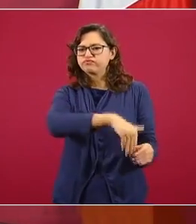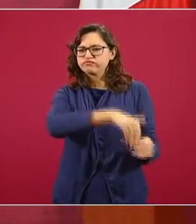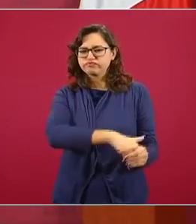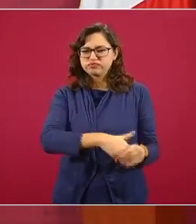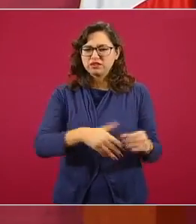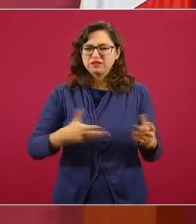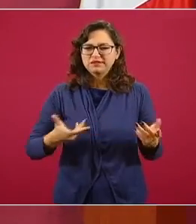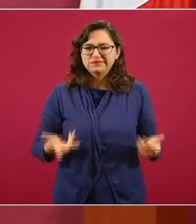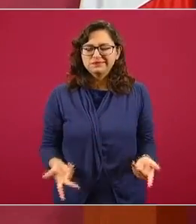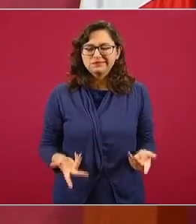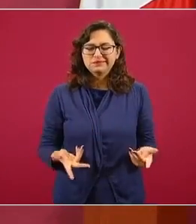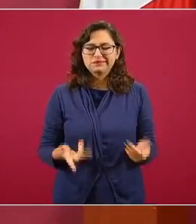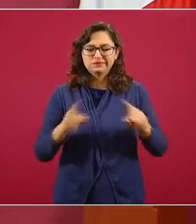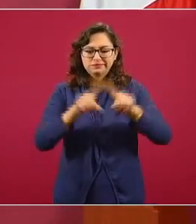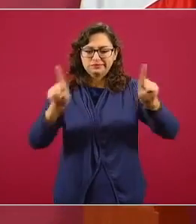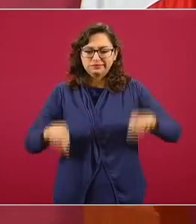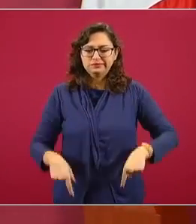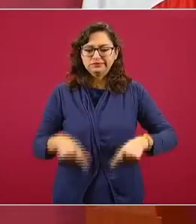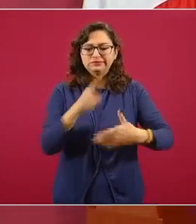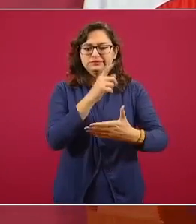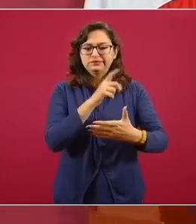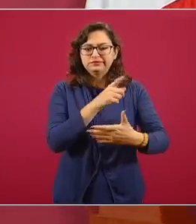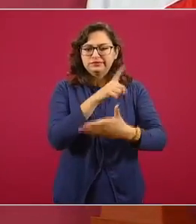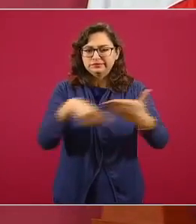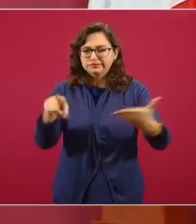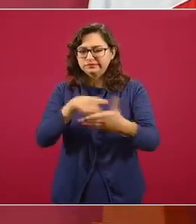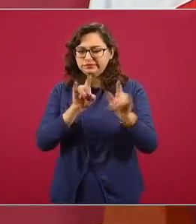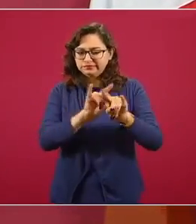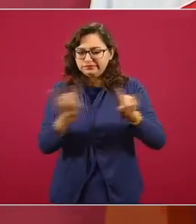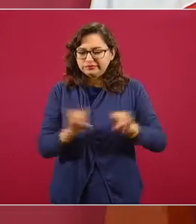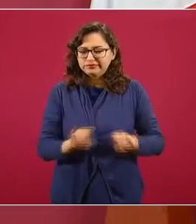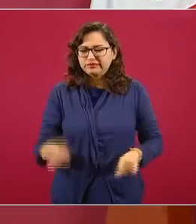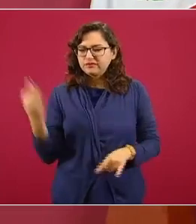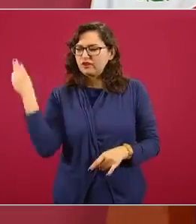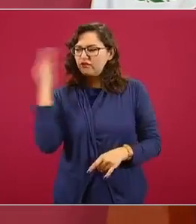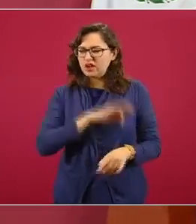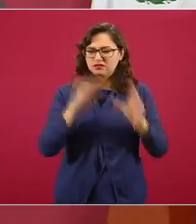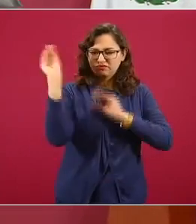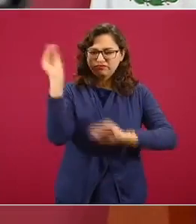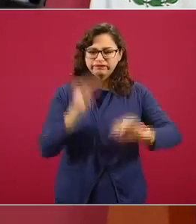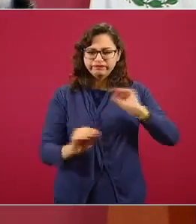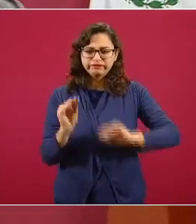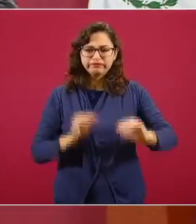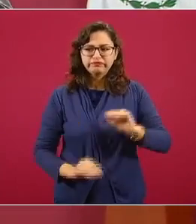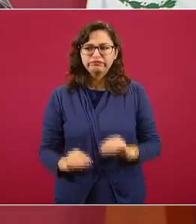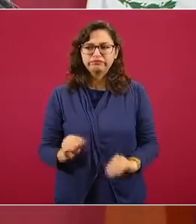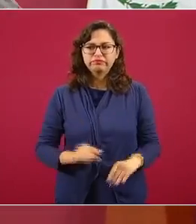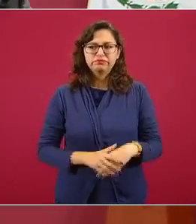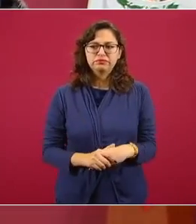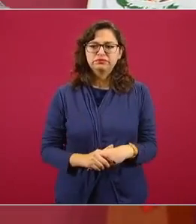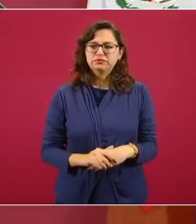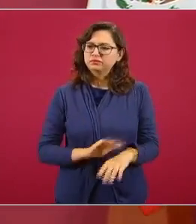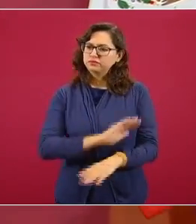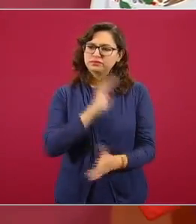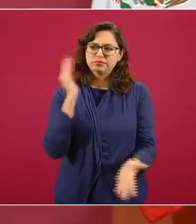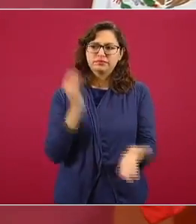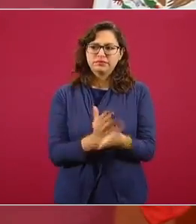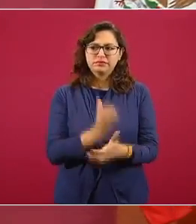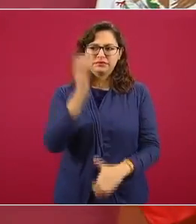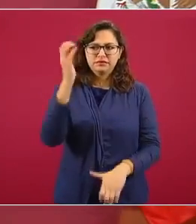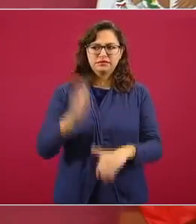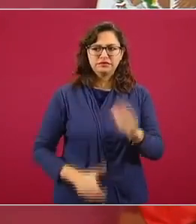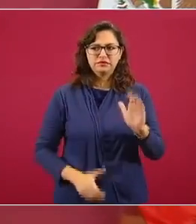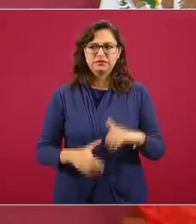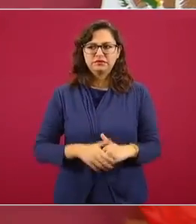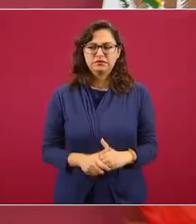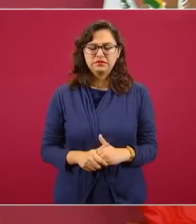de la falsificación de las actas, que eso quede atrás, que ya